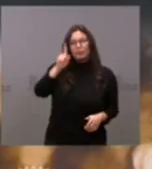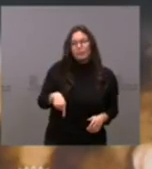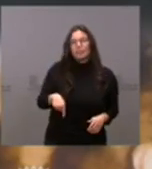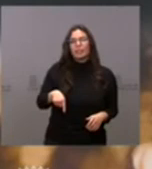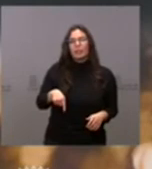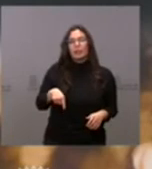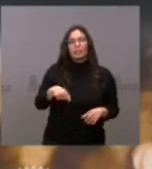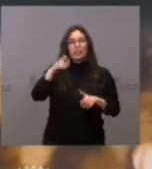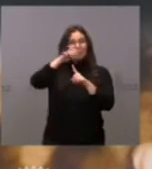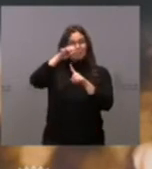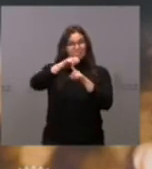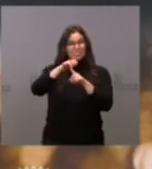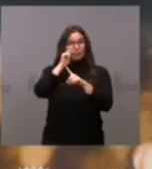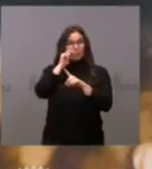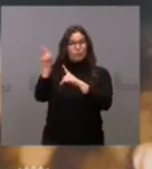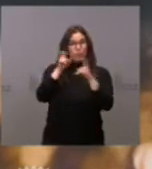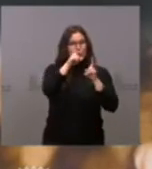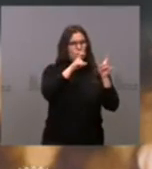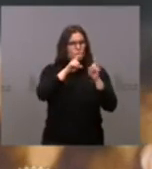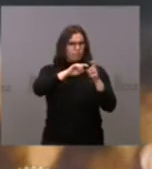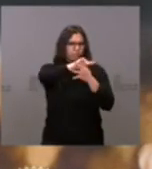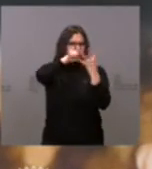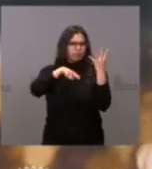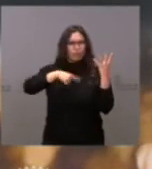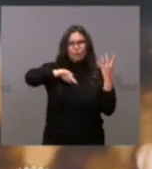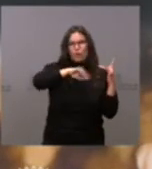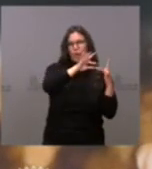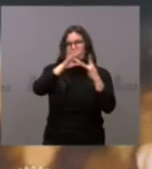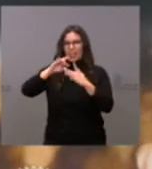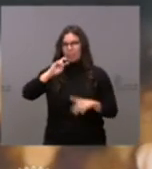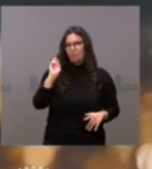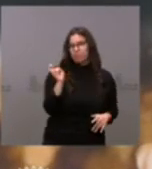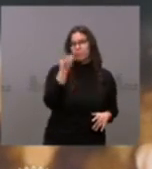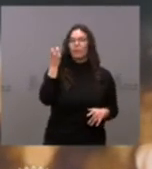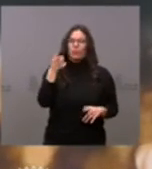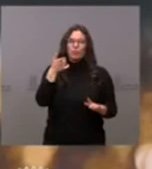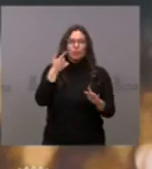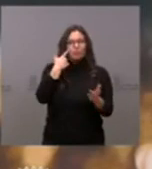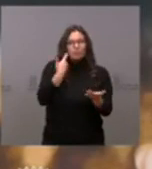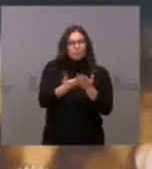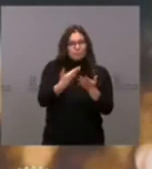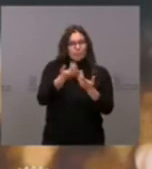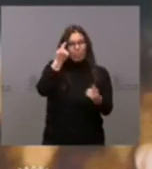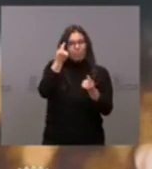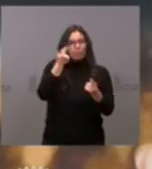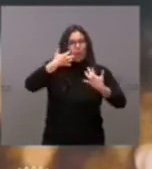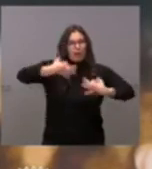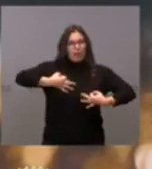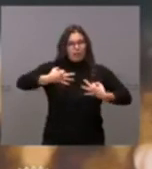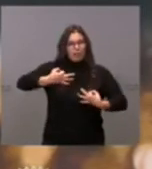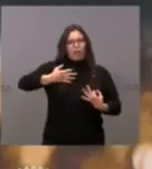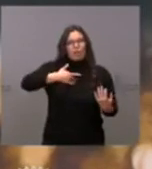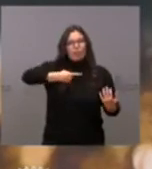micoturismo en fin yo creo que esos son datos es una realidad que lo podemos